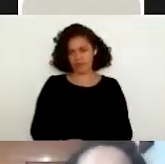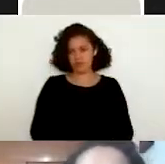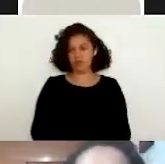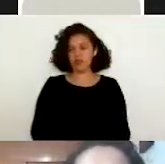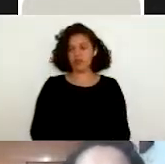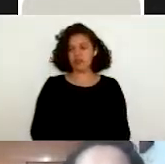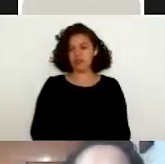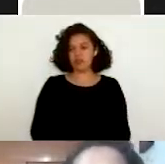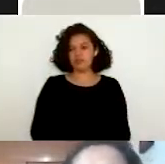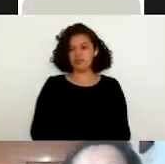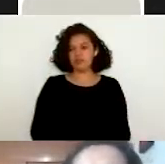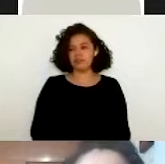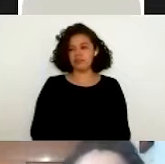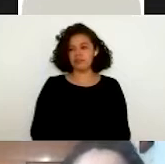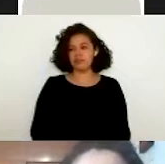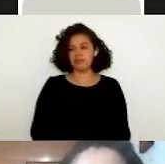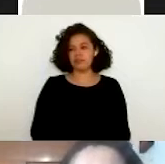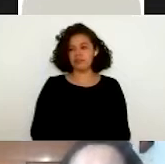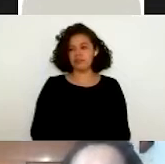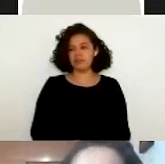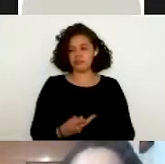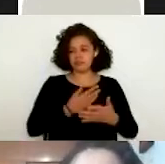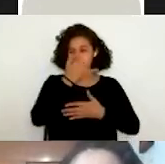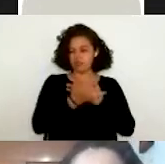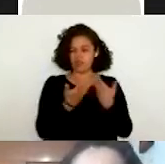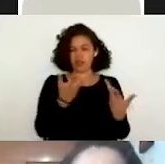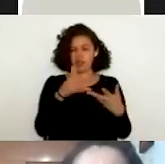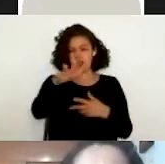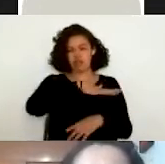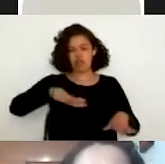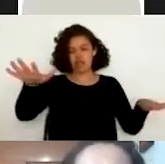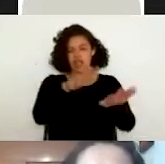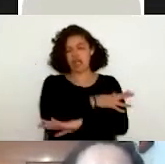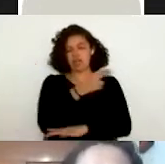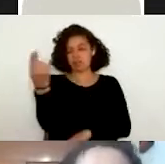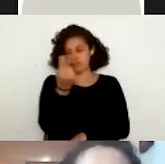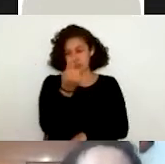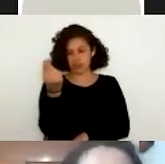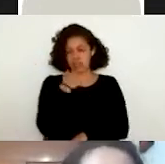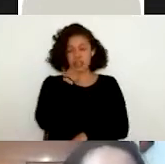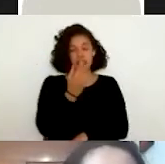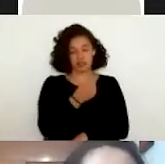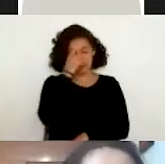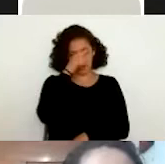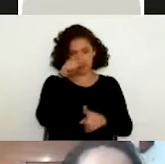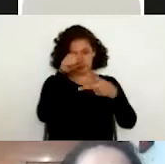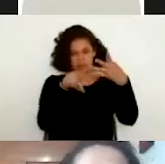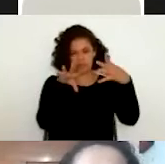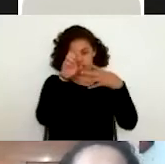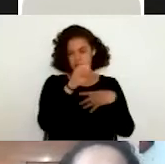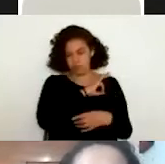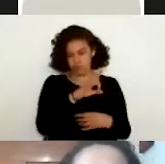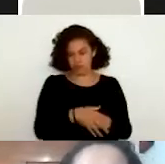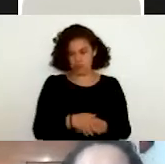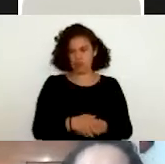un proyecto social, busca siempre un cambio en la realidad mediante estos objetivos definidos, y también es importante que siempre